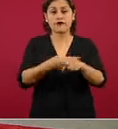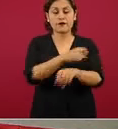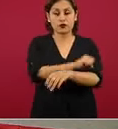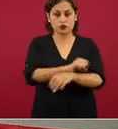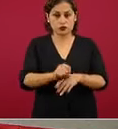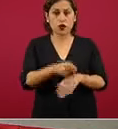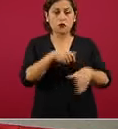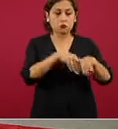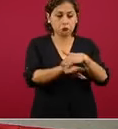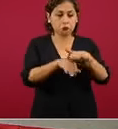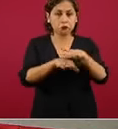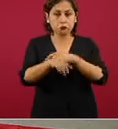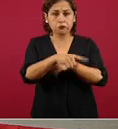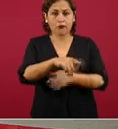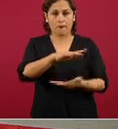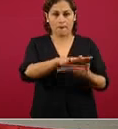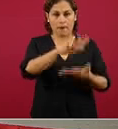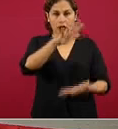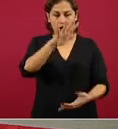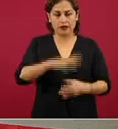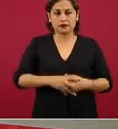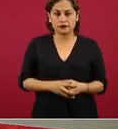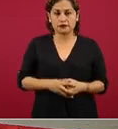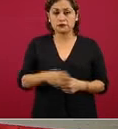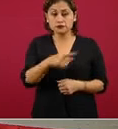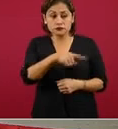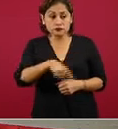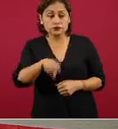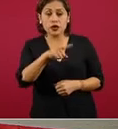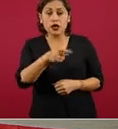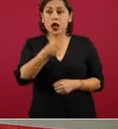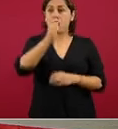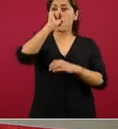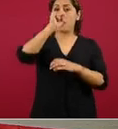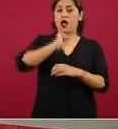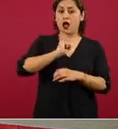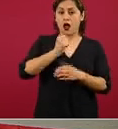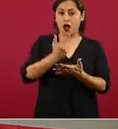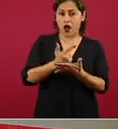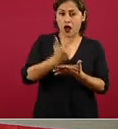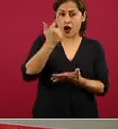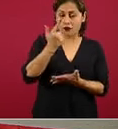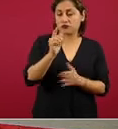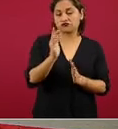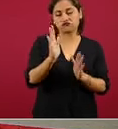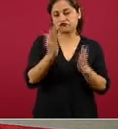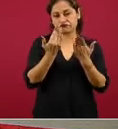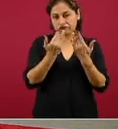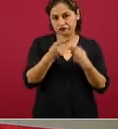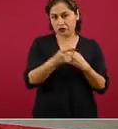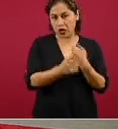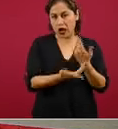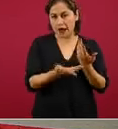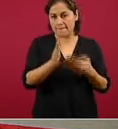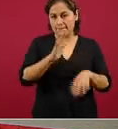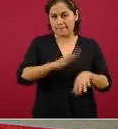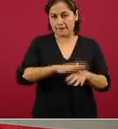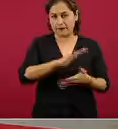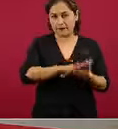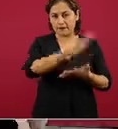no requieren una intubación, que no requieren el apoyo de un ventilador, y como pueden ver en la tendencia